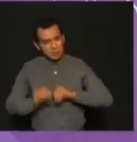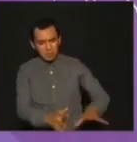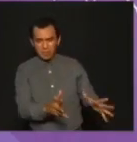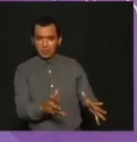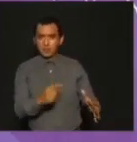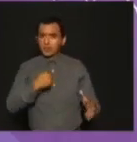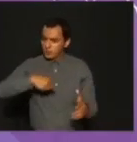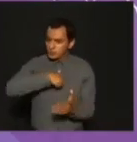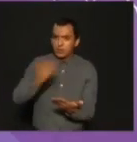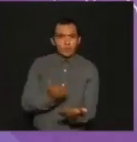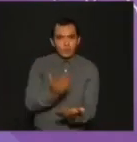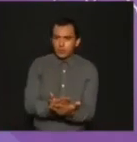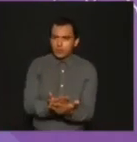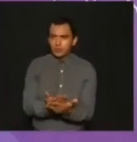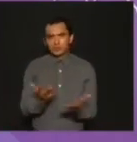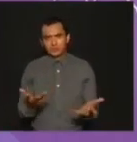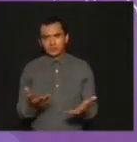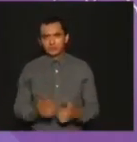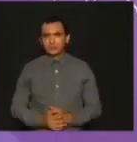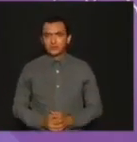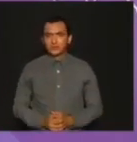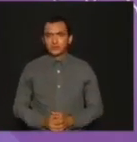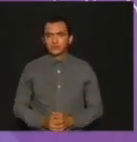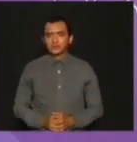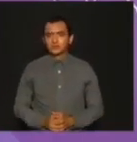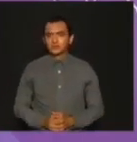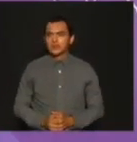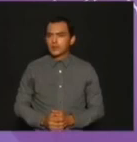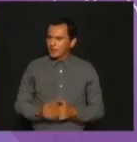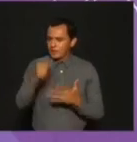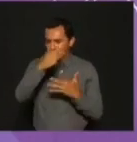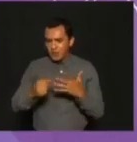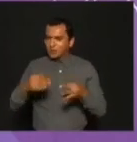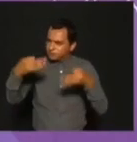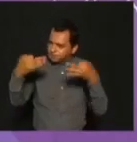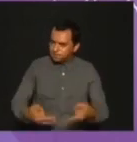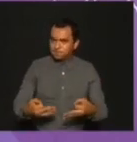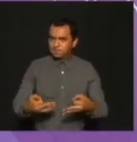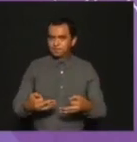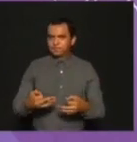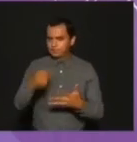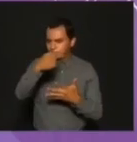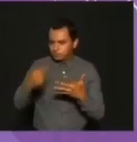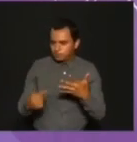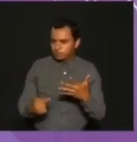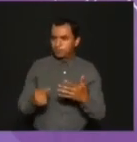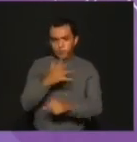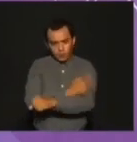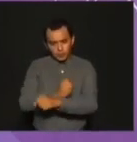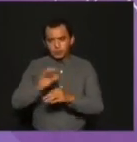Nuestra propuesta está basada en principios de honestidad, en principios de eficacia, en principios de